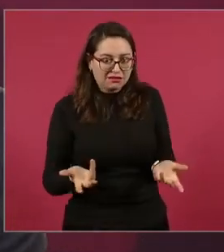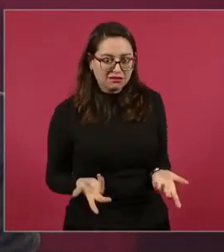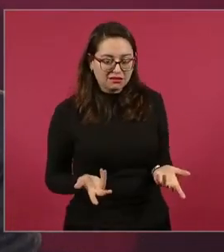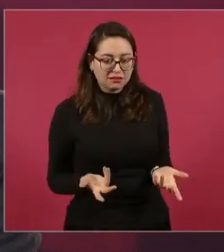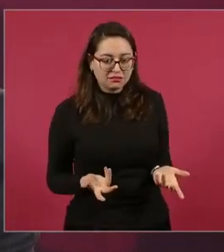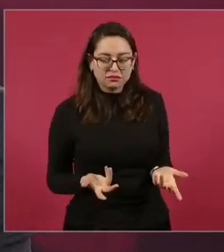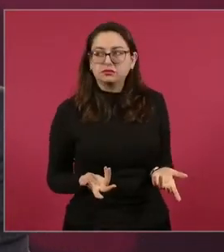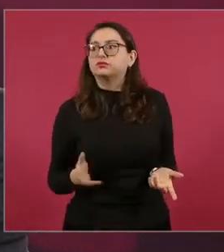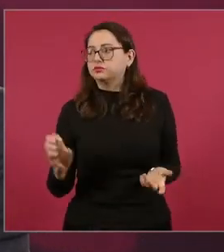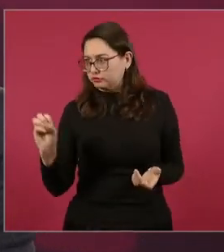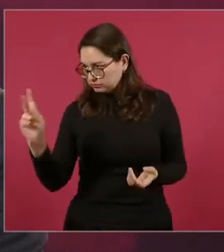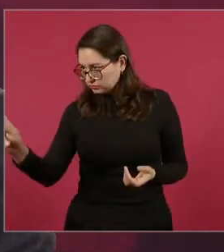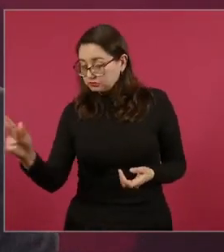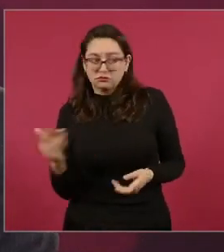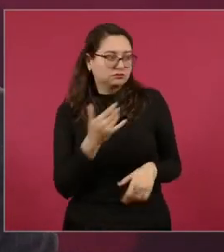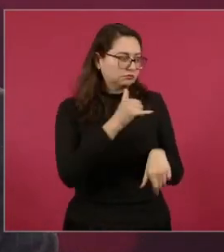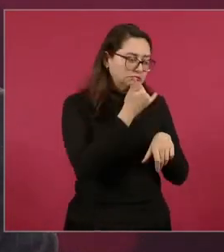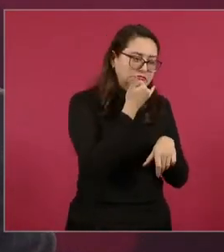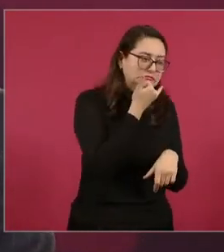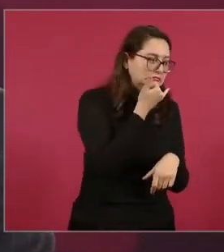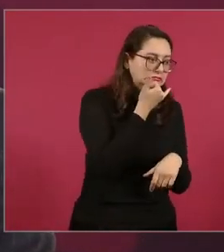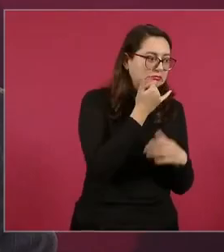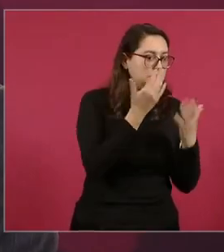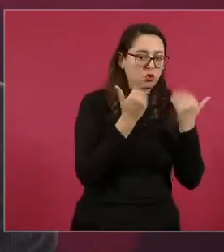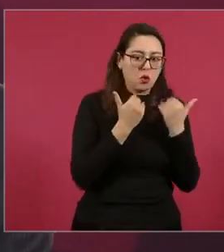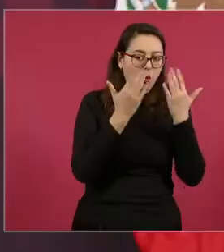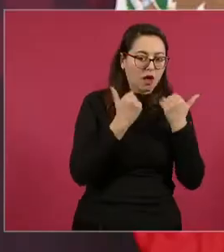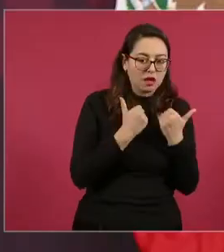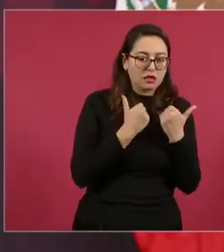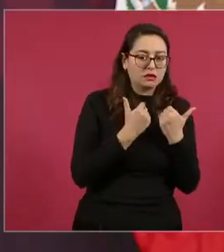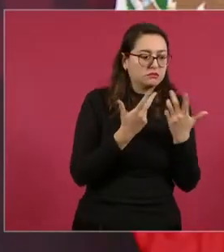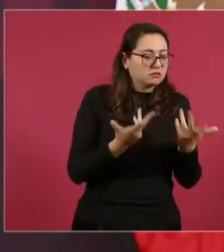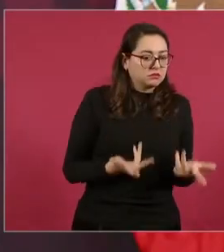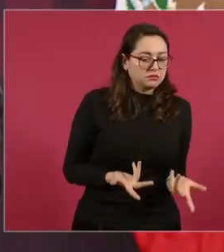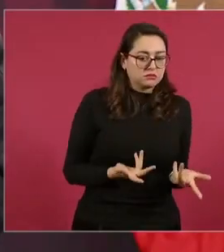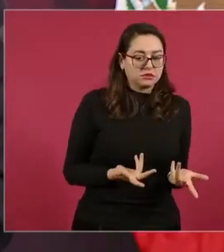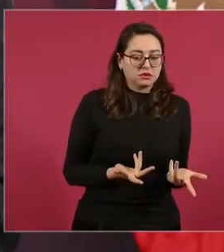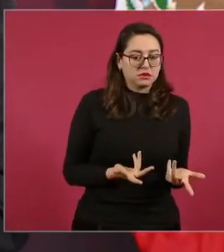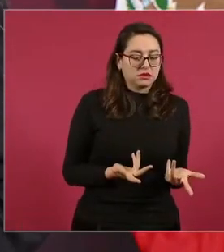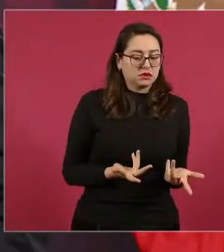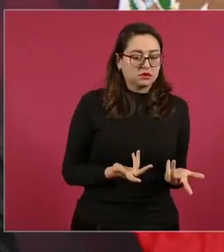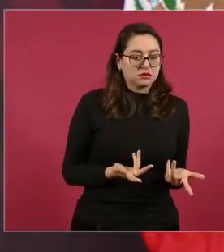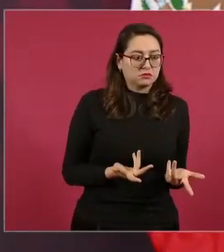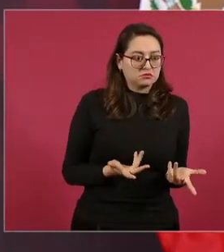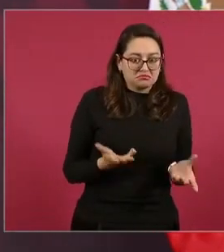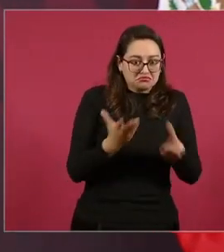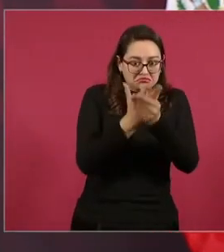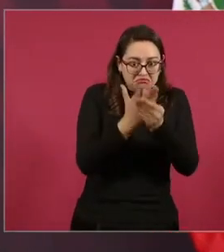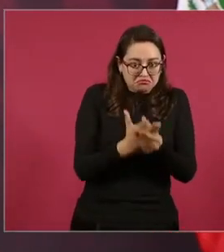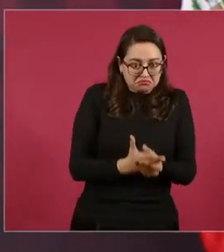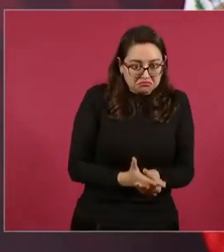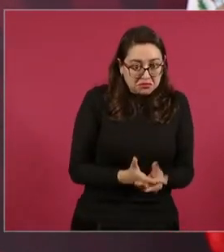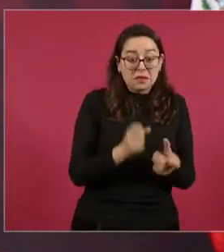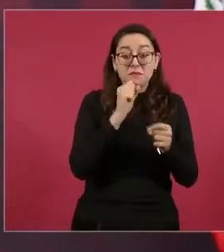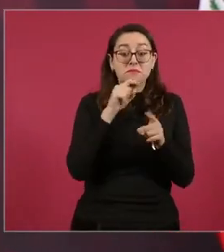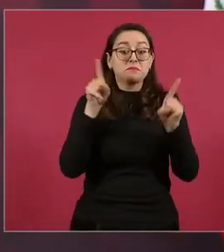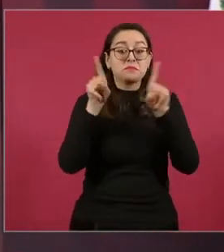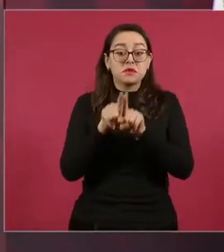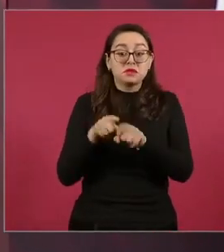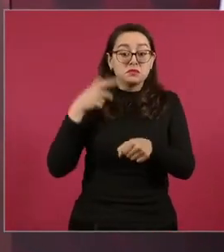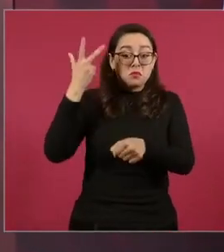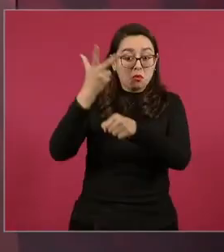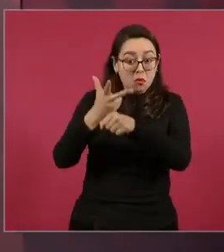Y les digo, no están los folios. Como no estaban unos folios de unas